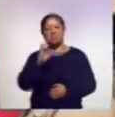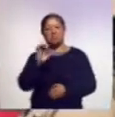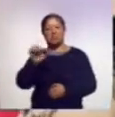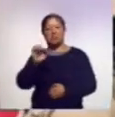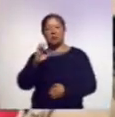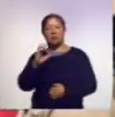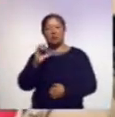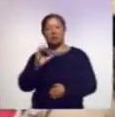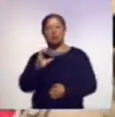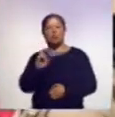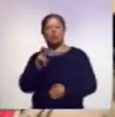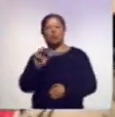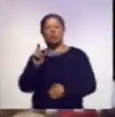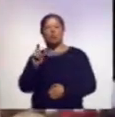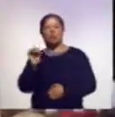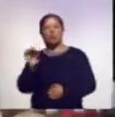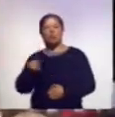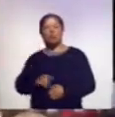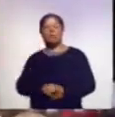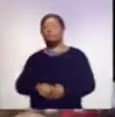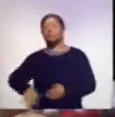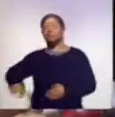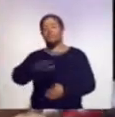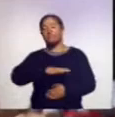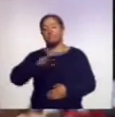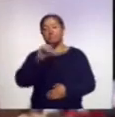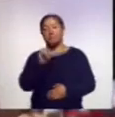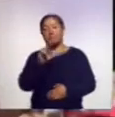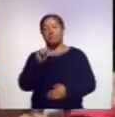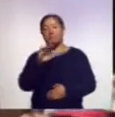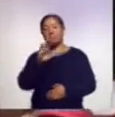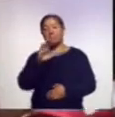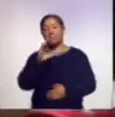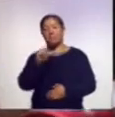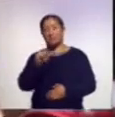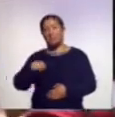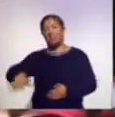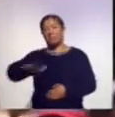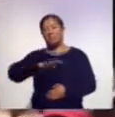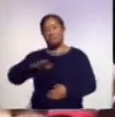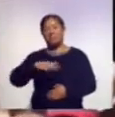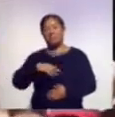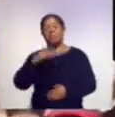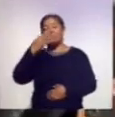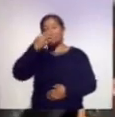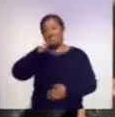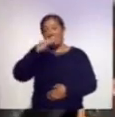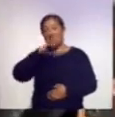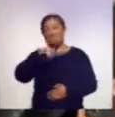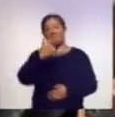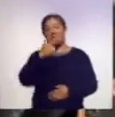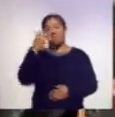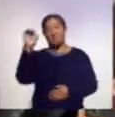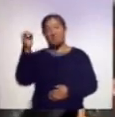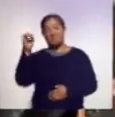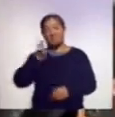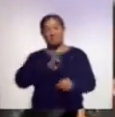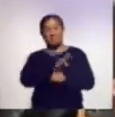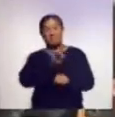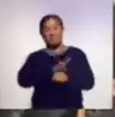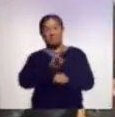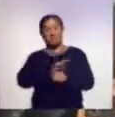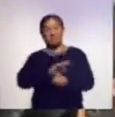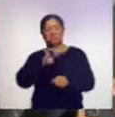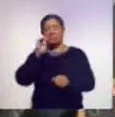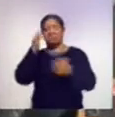En el Paseo de la Resistencia Indígena, en Caracas, los pueblos originarios conmemoran el 12 de octubre, que en Venezuela dejó de ser